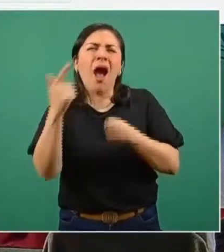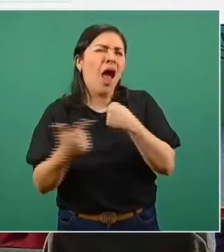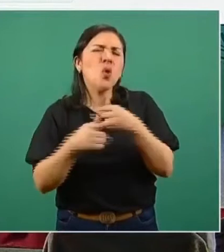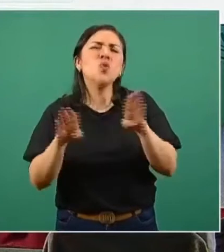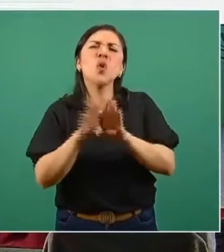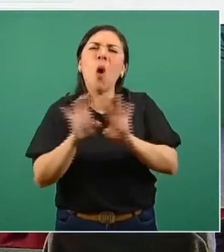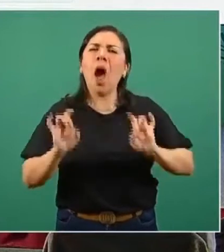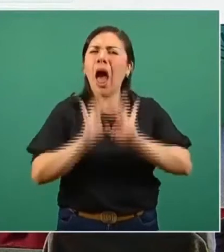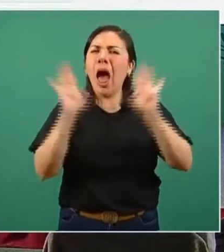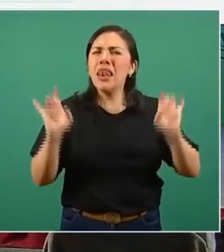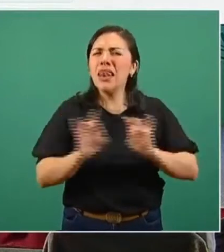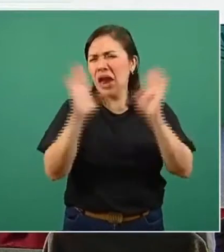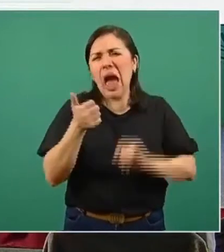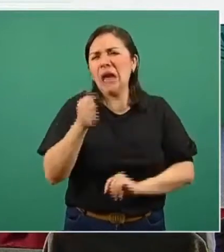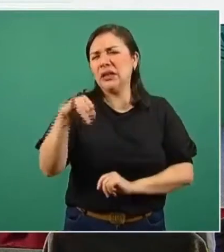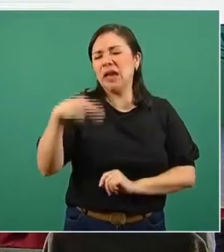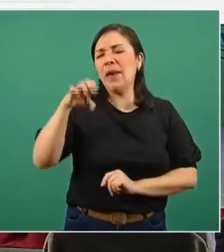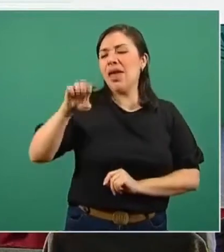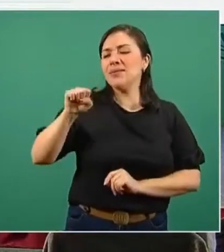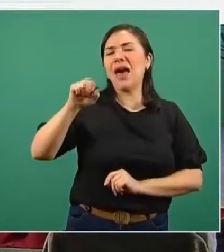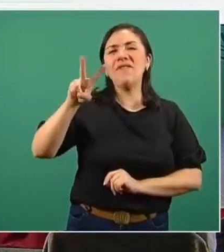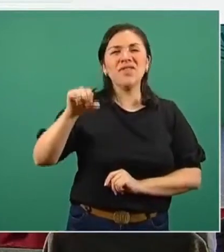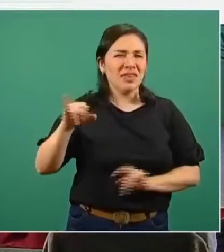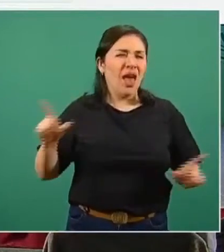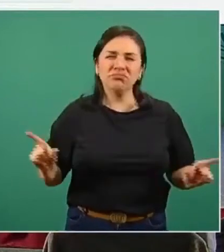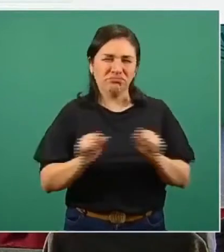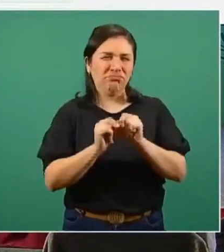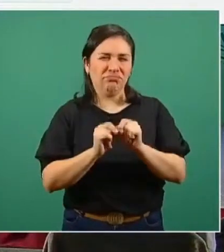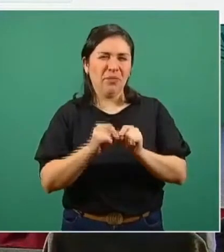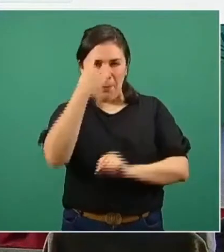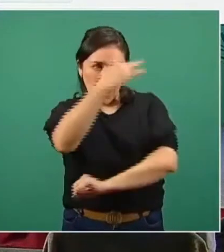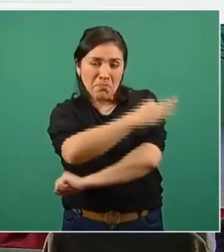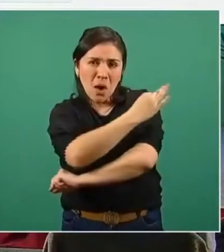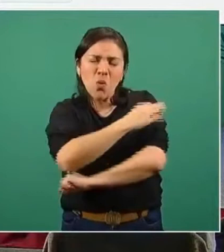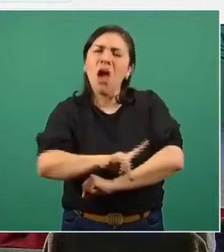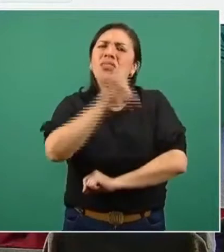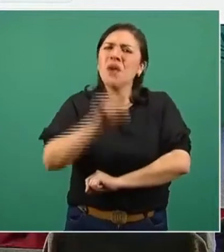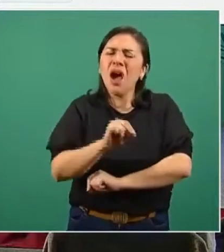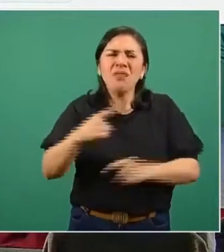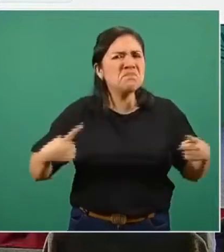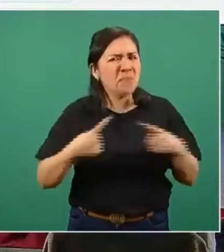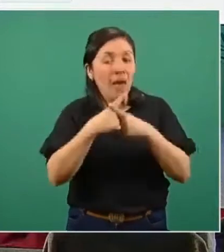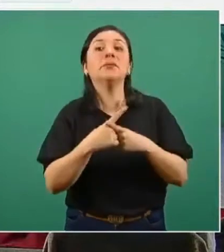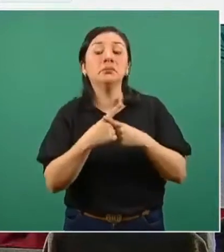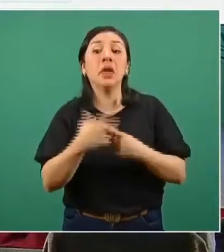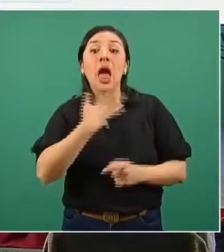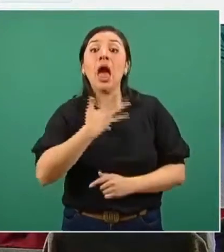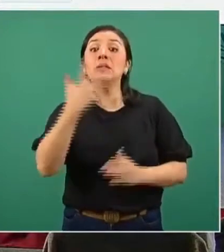también podemos conocer como los eventos adversos, los efectos adversos de la vacunación. Tenemos un total